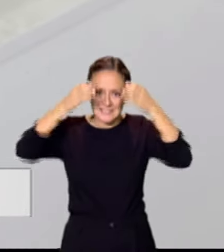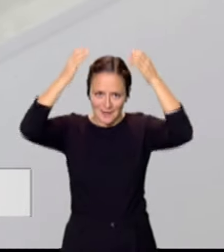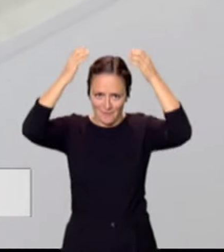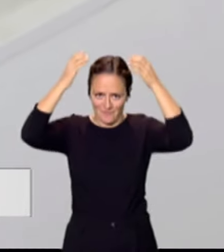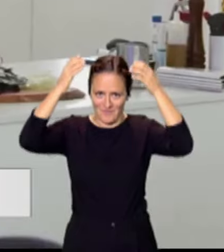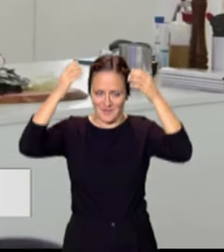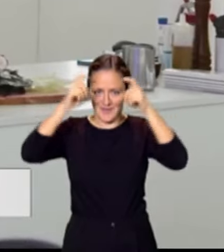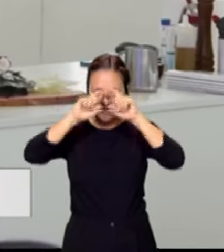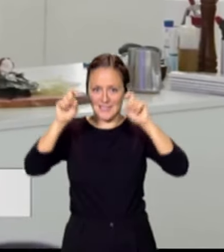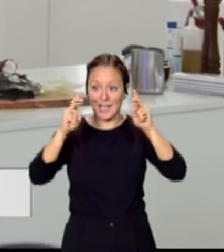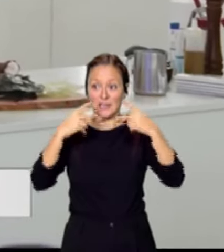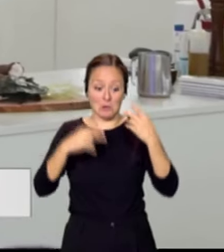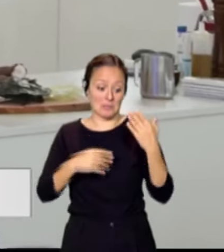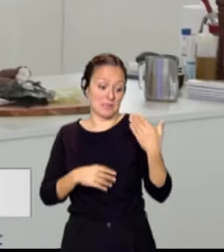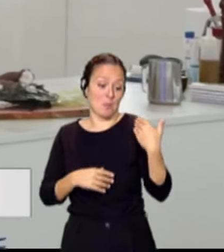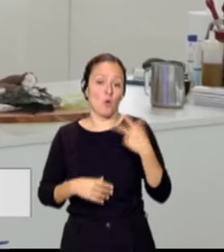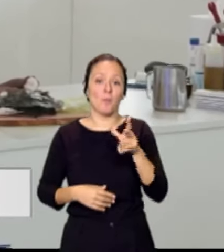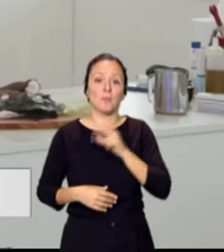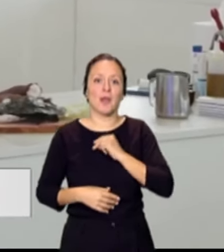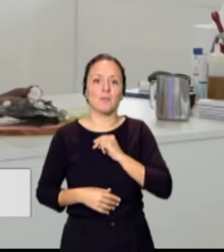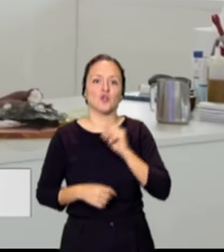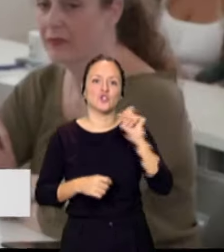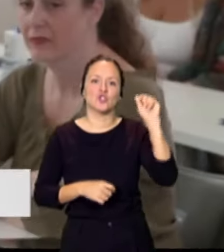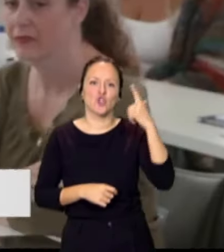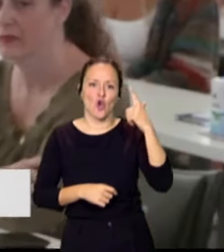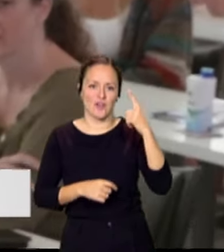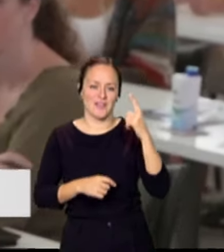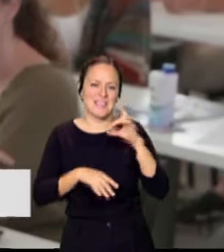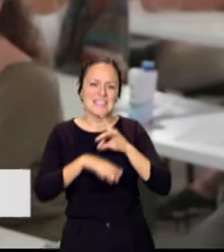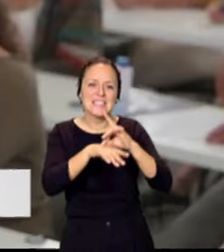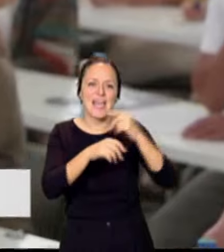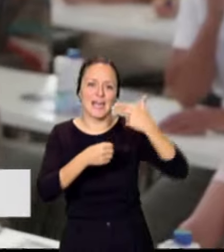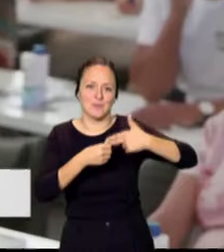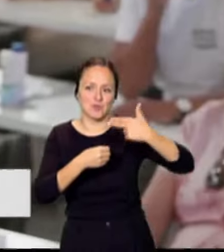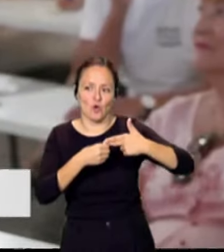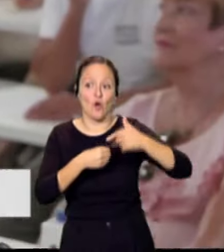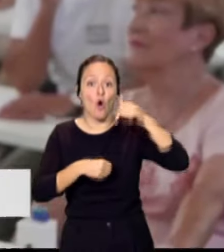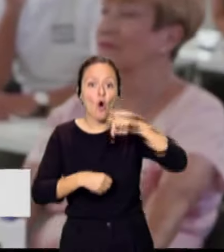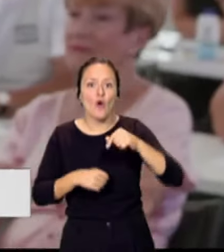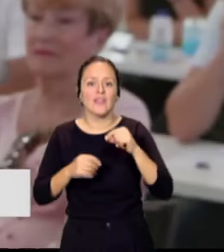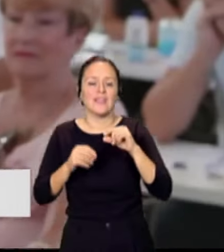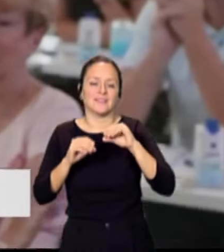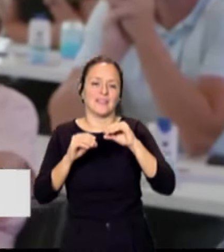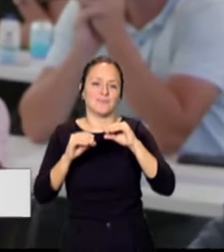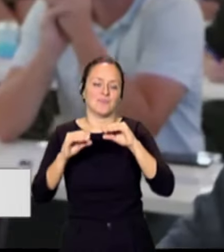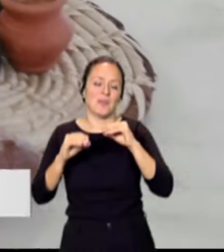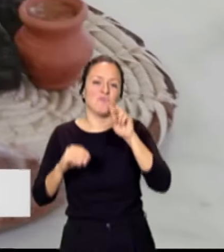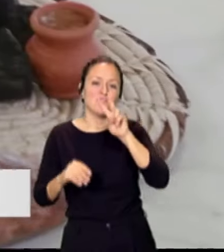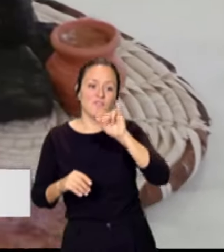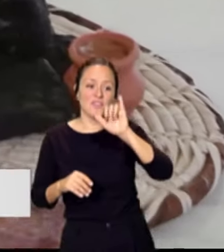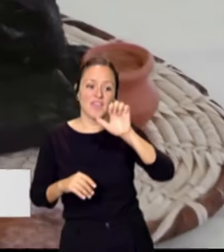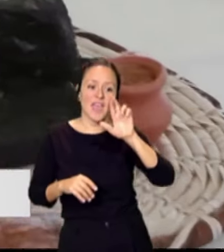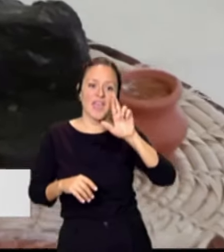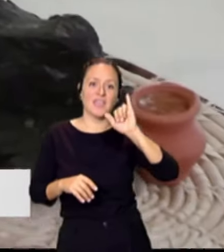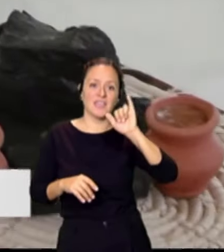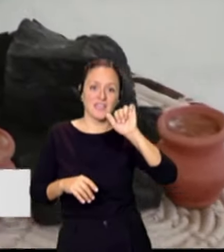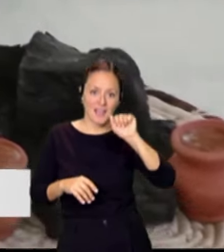poco Ha logrado dos soles de la guia repsol hoy cocinamos tartar de vieira serán pocos minutos aquí en Buenos días Canarias